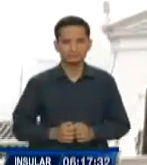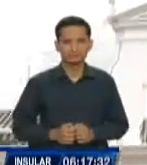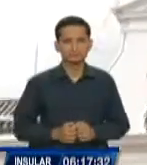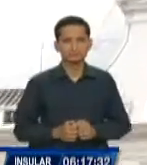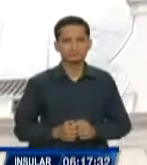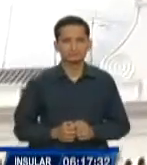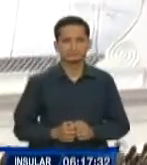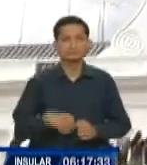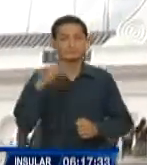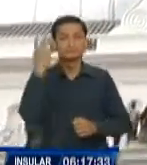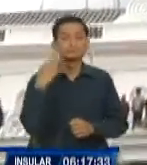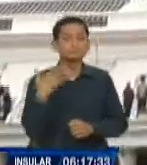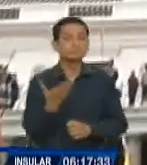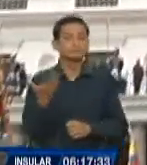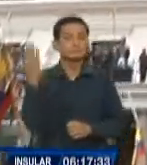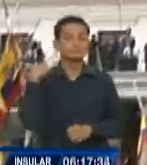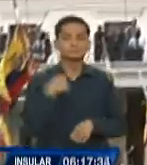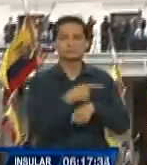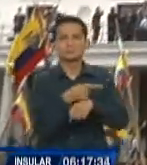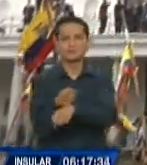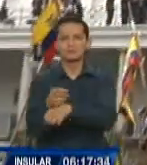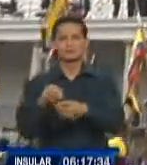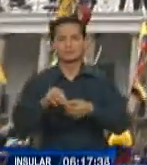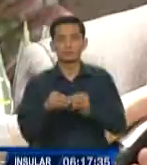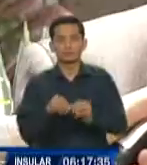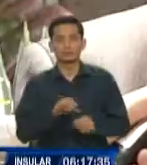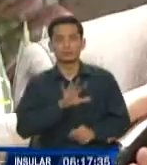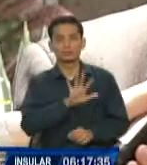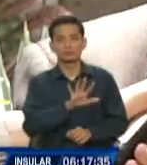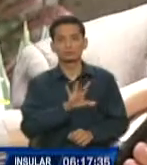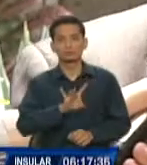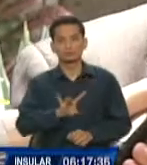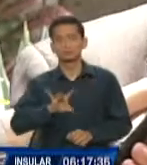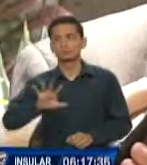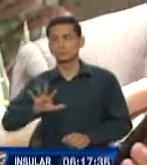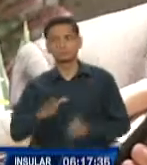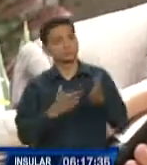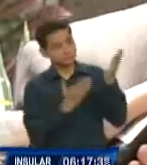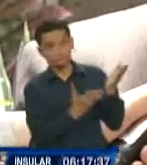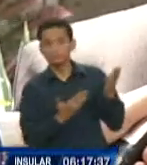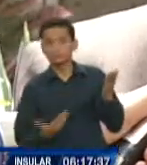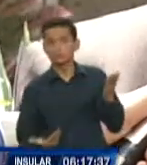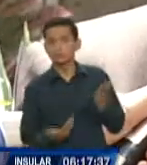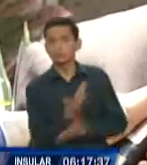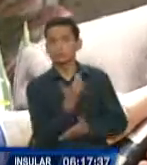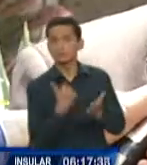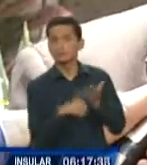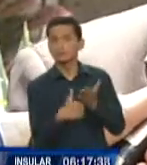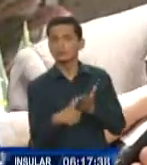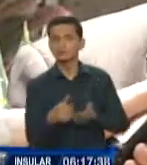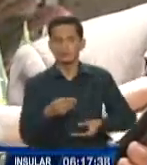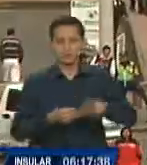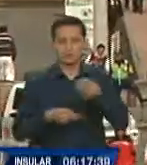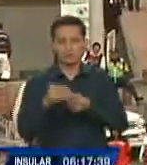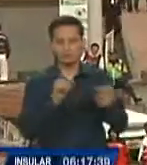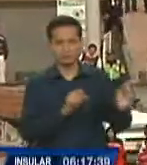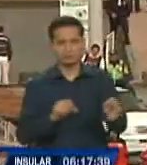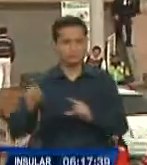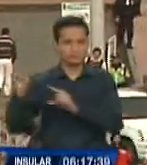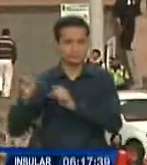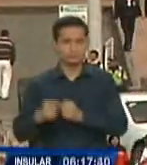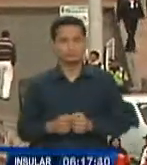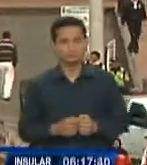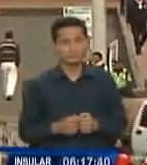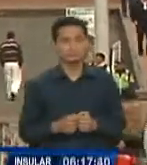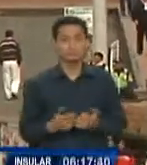Hace pocos días, a través del decreto 585, Diego Aulestia fue designado como ministro de Comercio Exterior. Recordemos